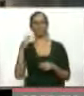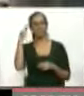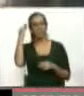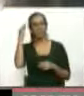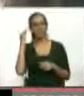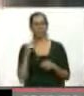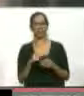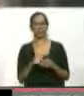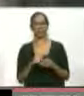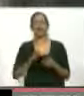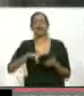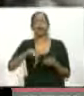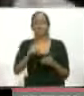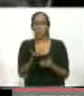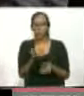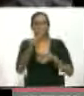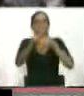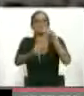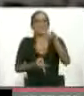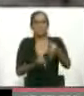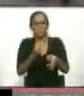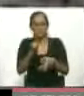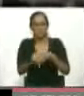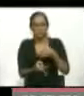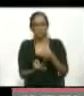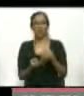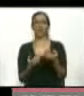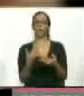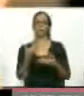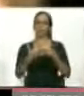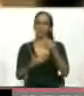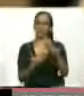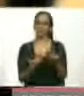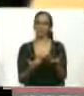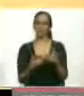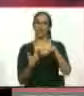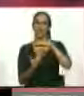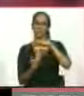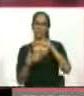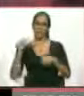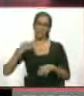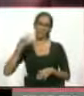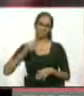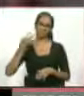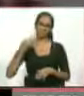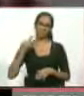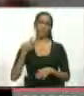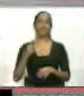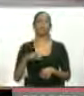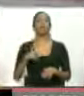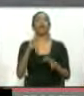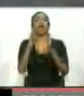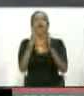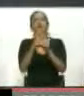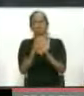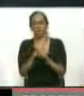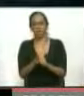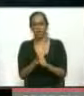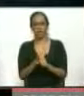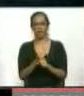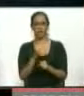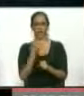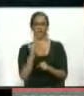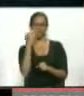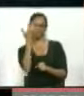para convencer el proceso de argumentación para convencer al que no está